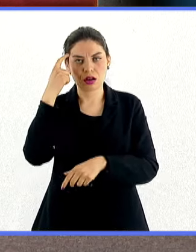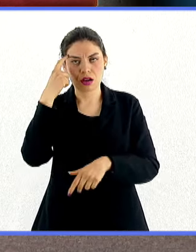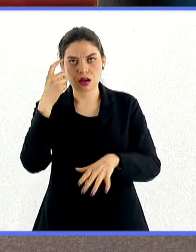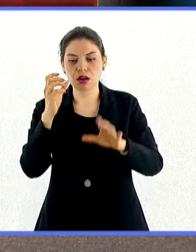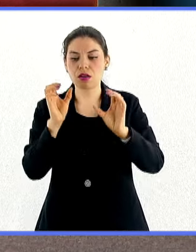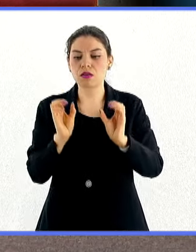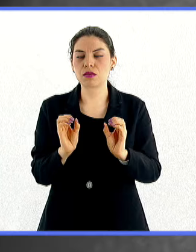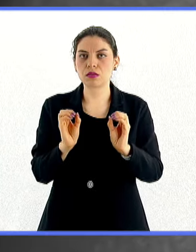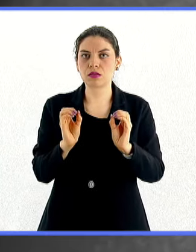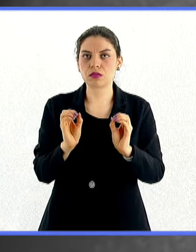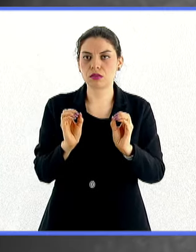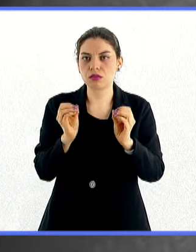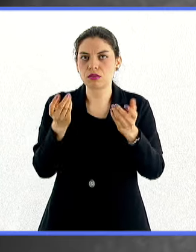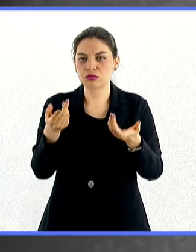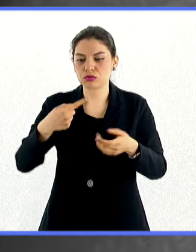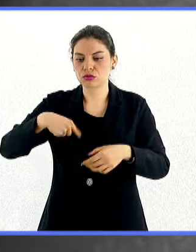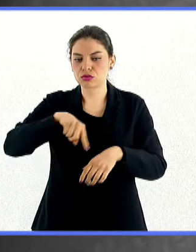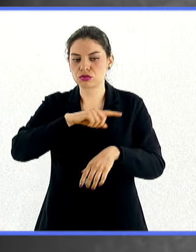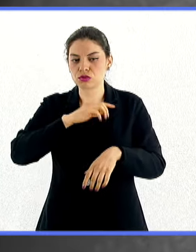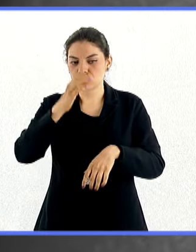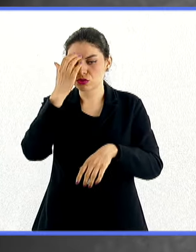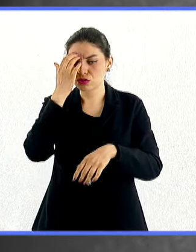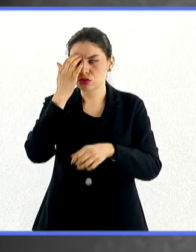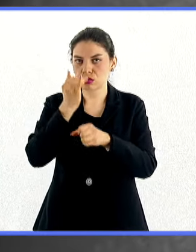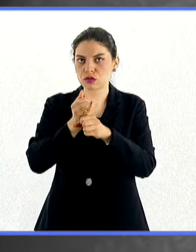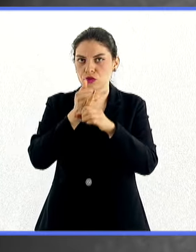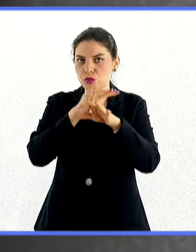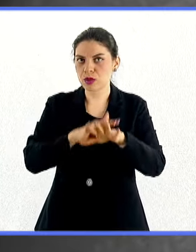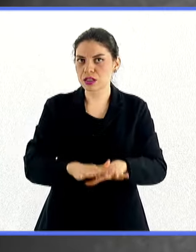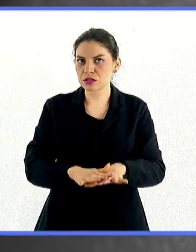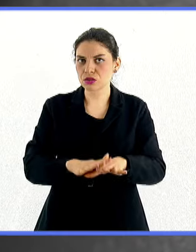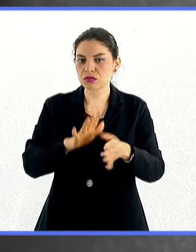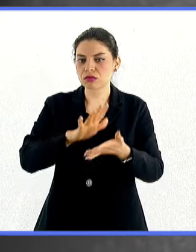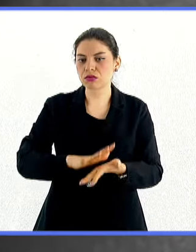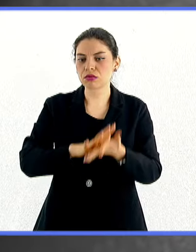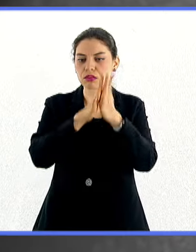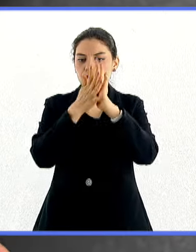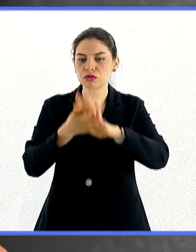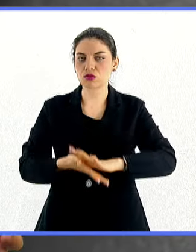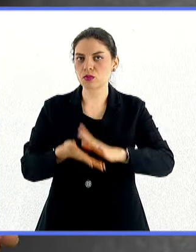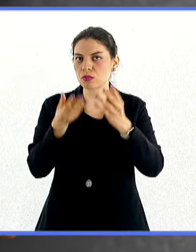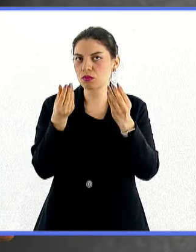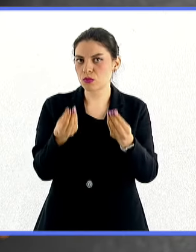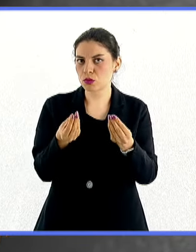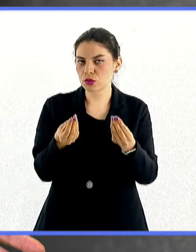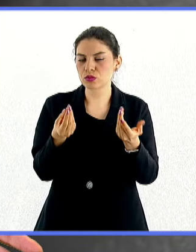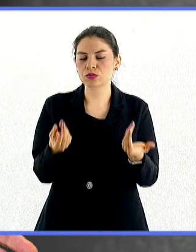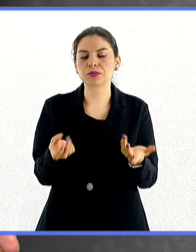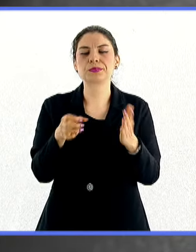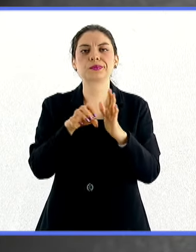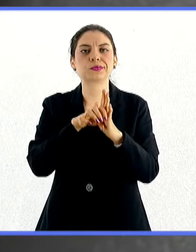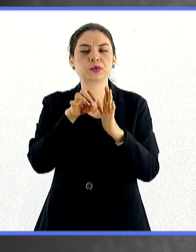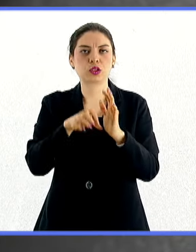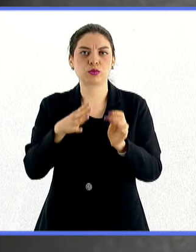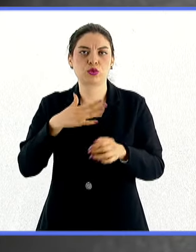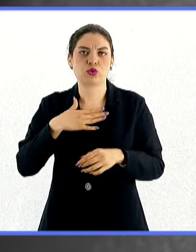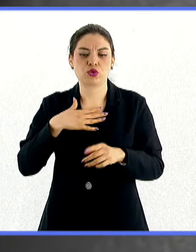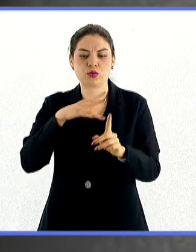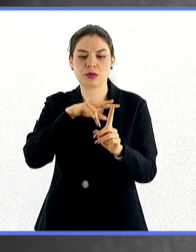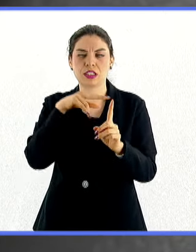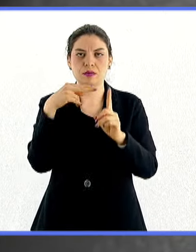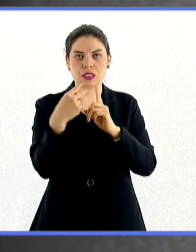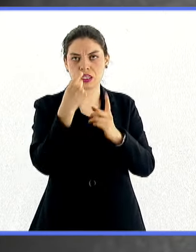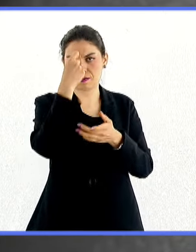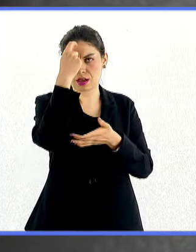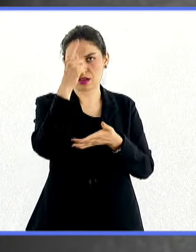a enterarnos de las cosas ha cambiado mucho. Y quise reflexionar desde mi perspectiva como escritor de